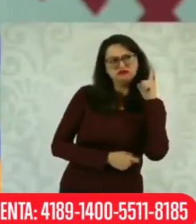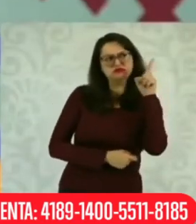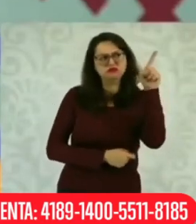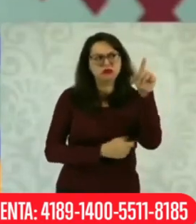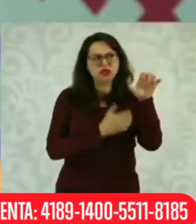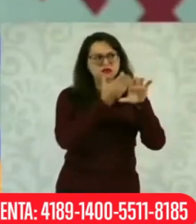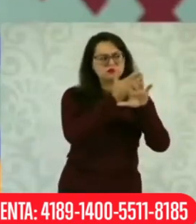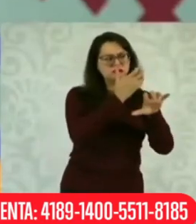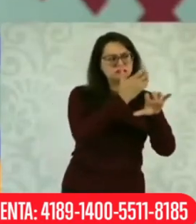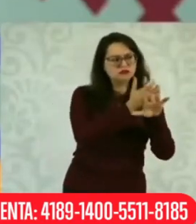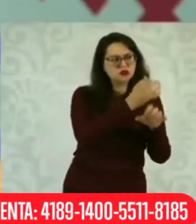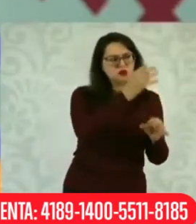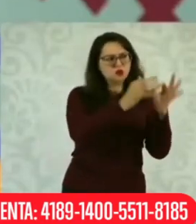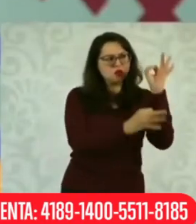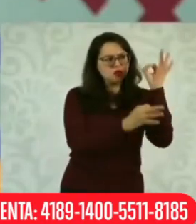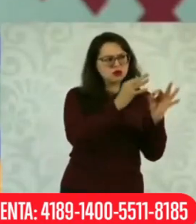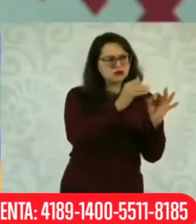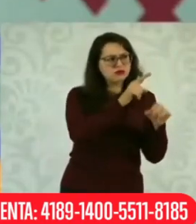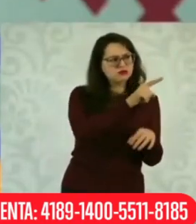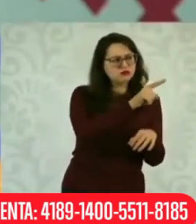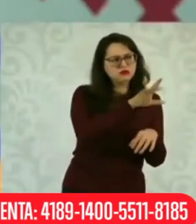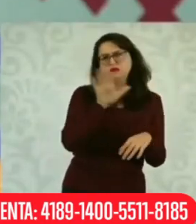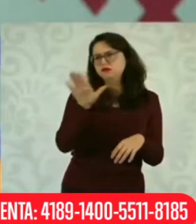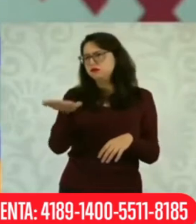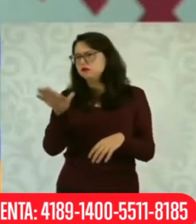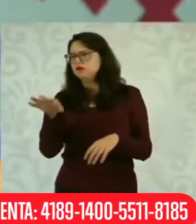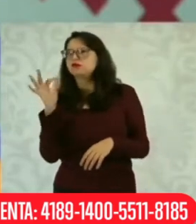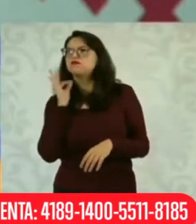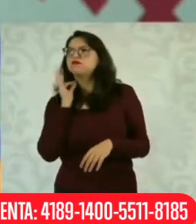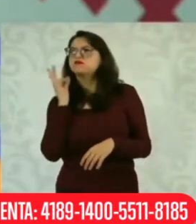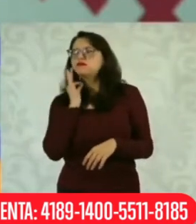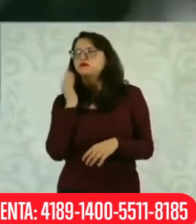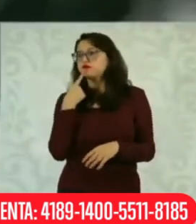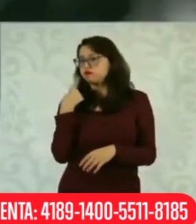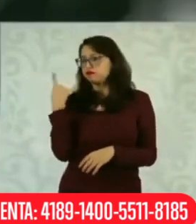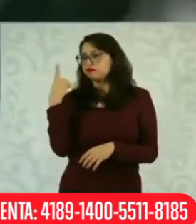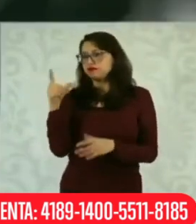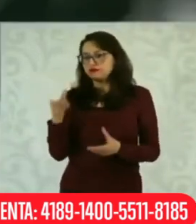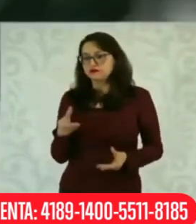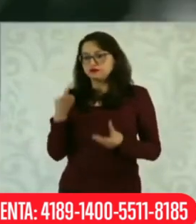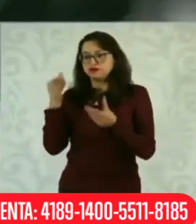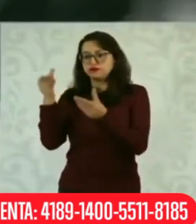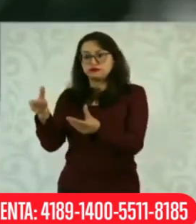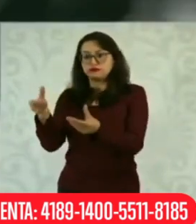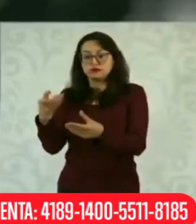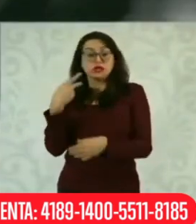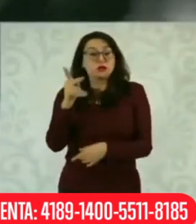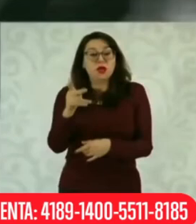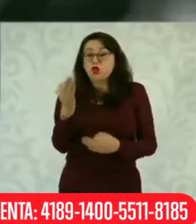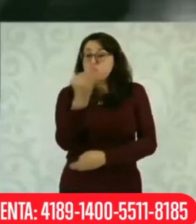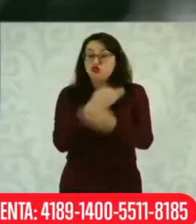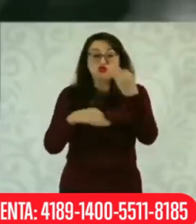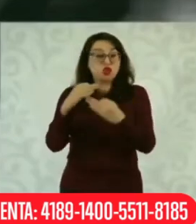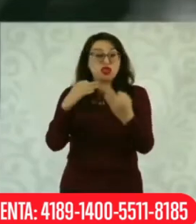ley de extradición, tenía la obligación de mandarnos toda esa denuncia, lo cual hizo, pero lo hizo público,